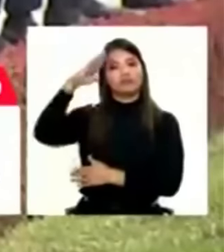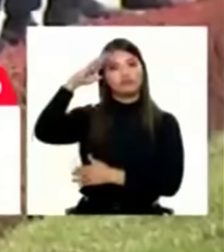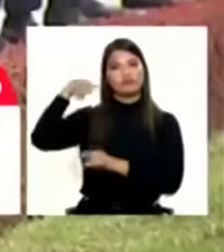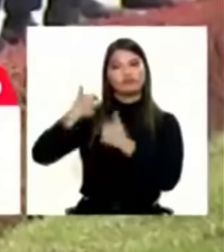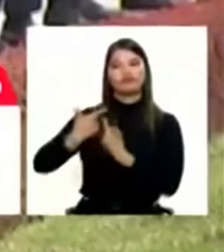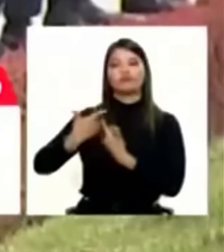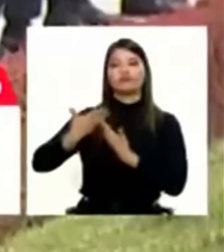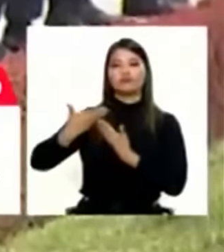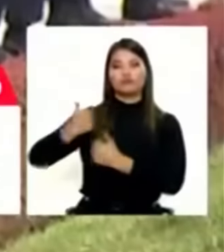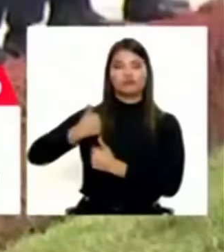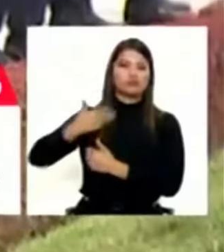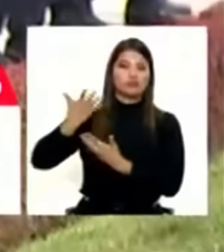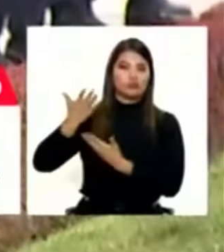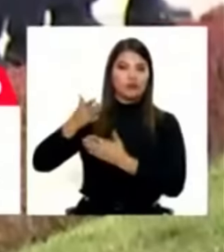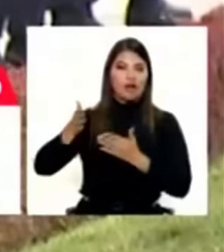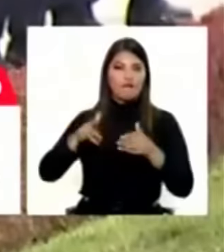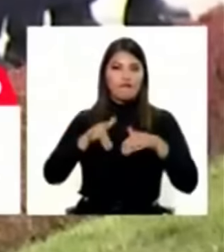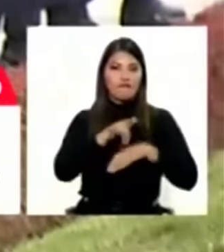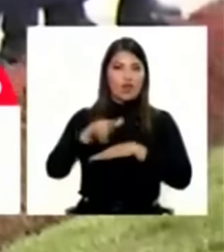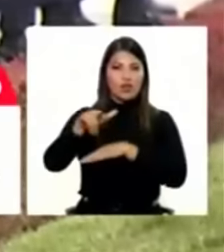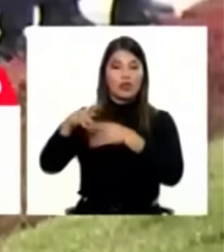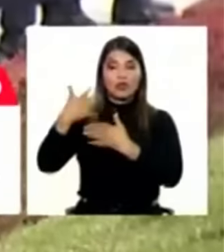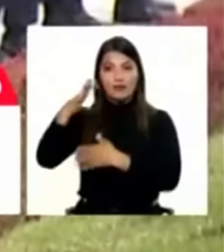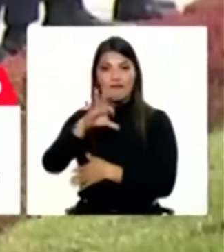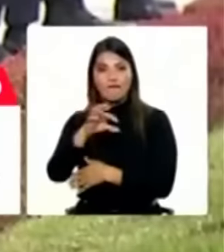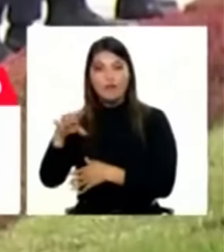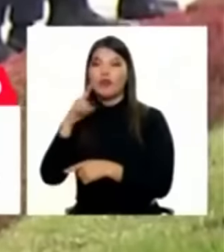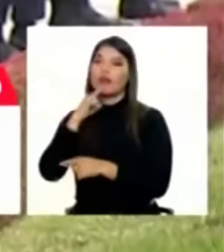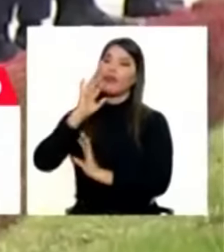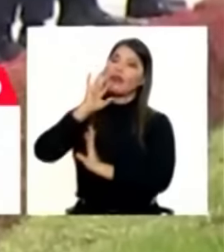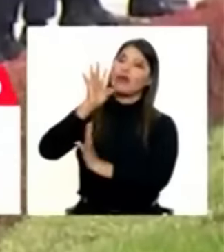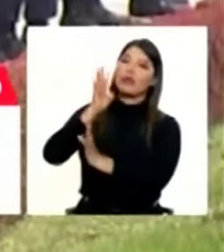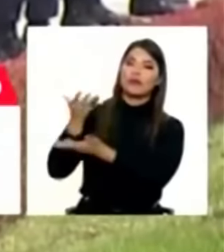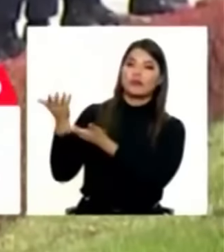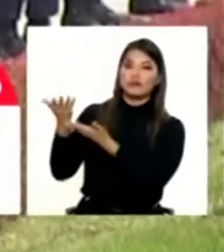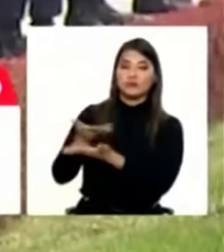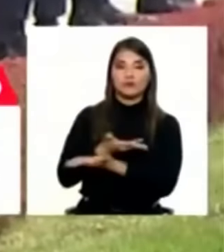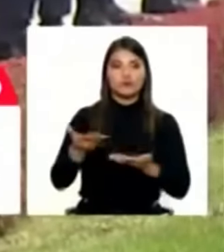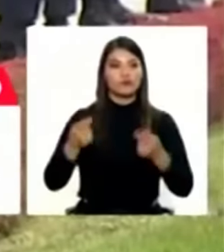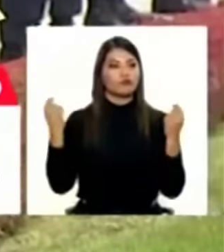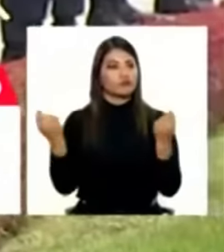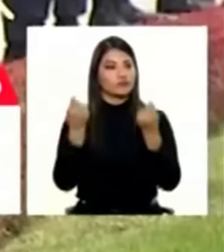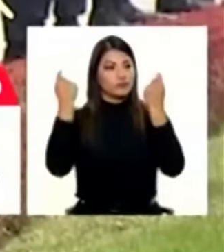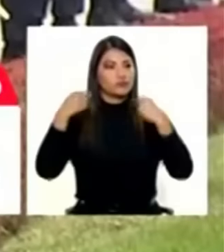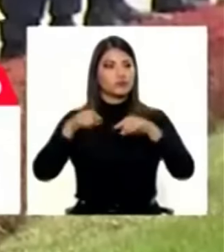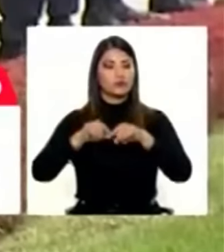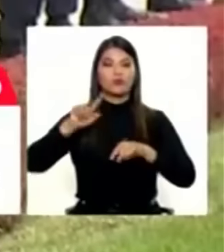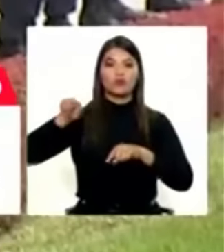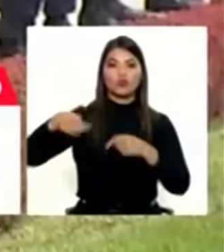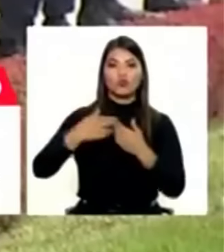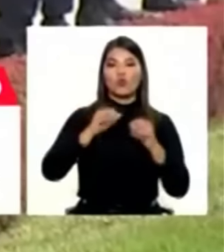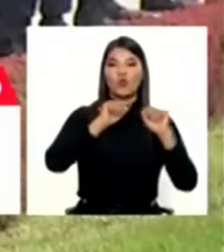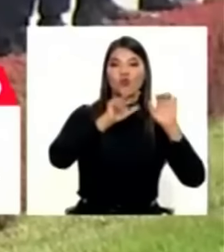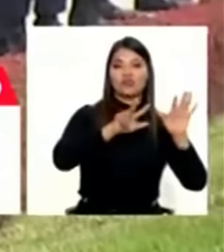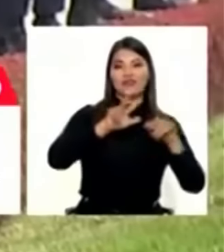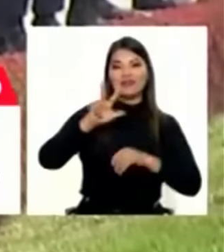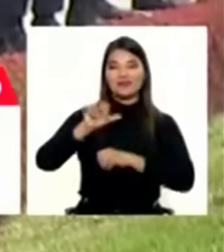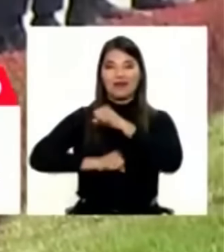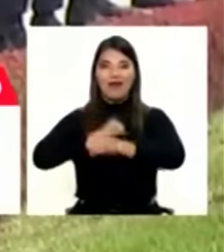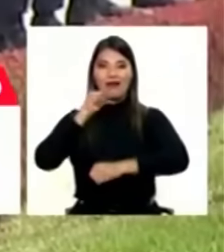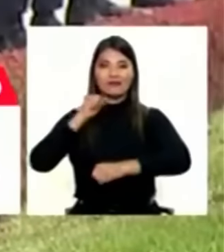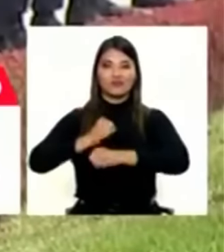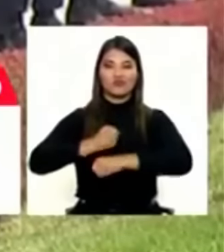general de la Fuerza Aérea del Perú, general del aire, Carlos Chávez, quien daba su discurso al conmemorarse el 83 aniversario de